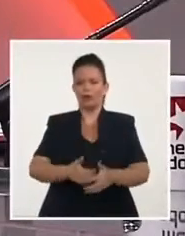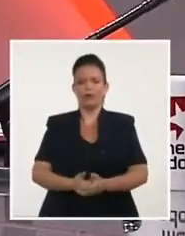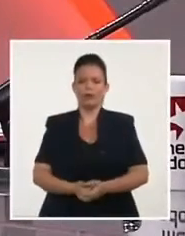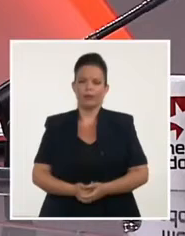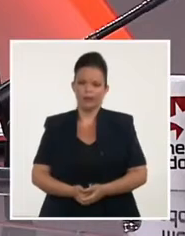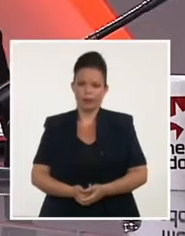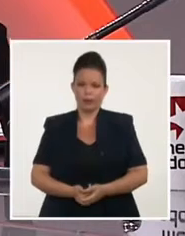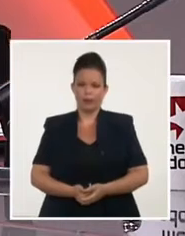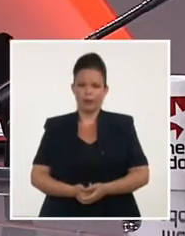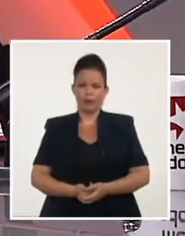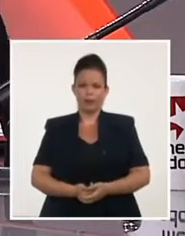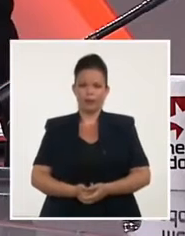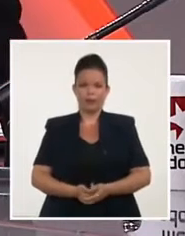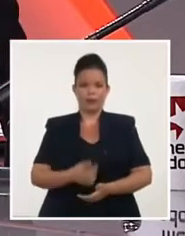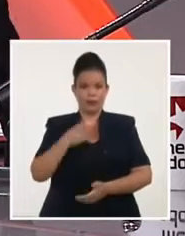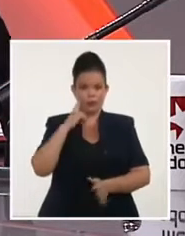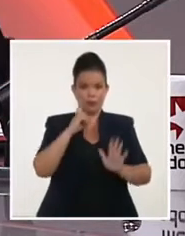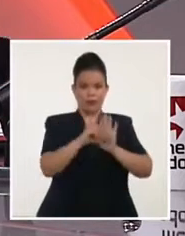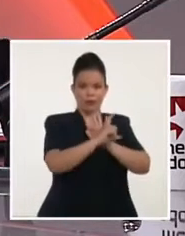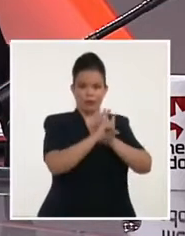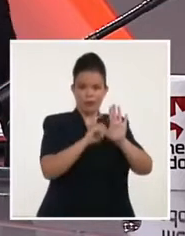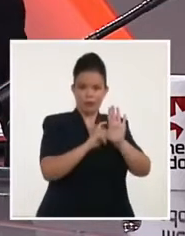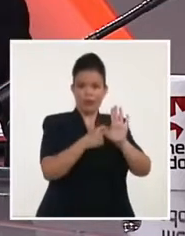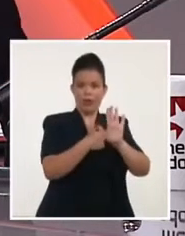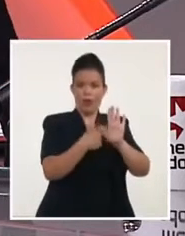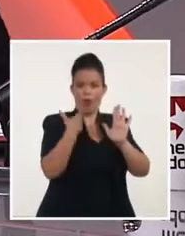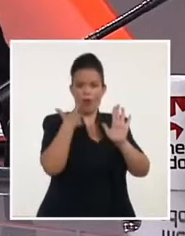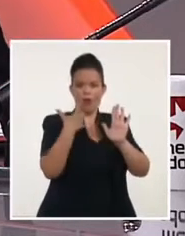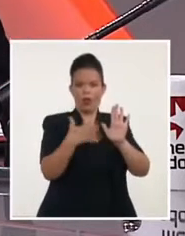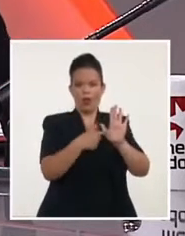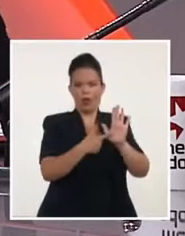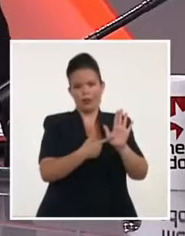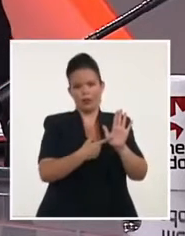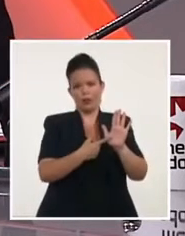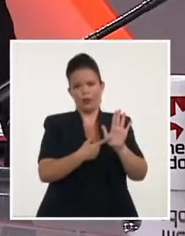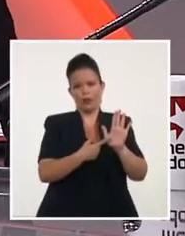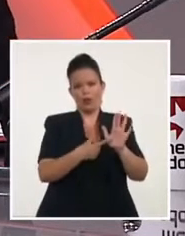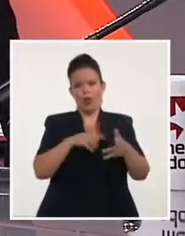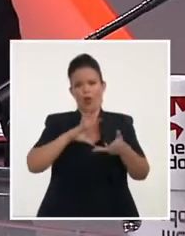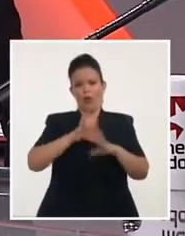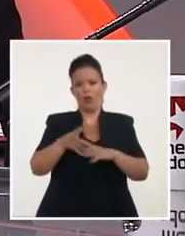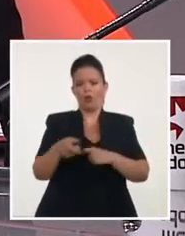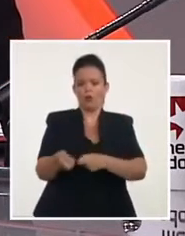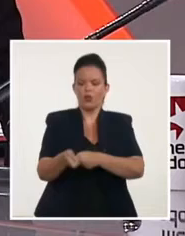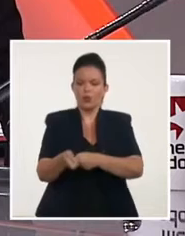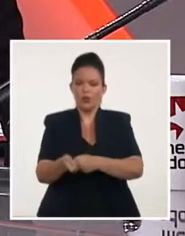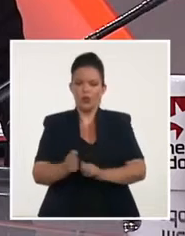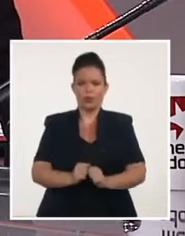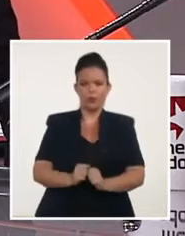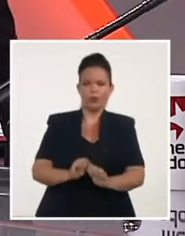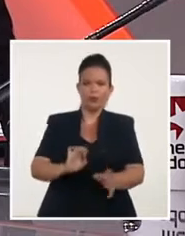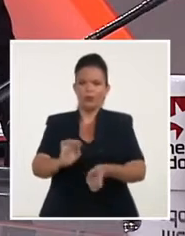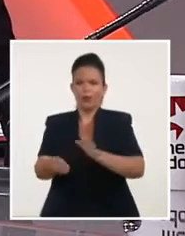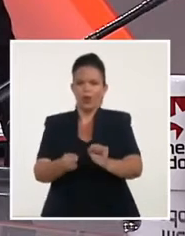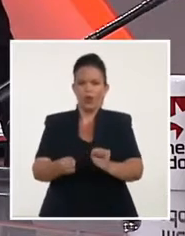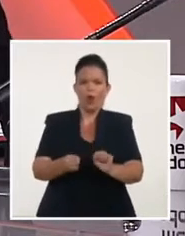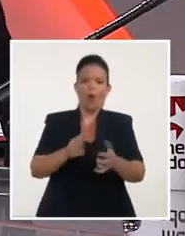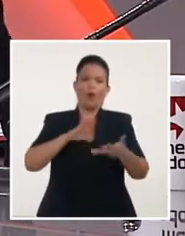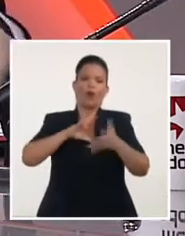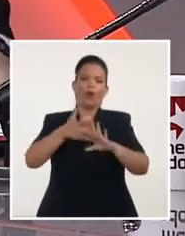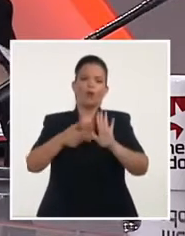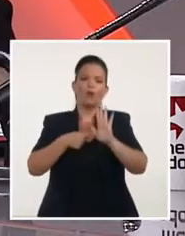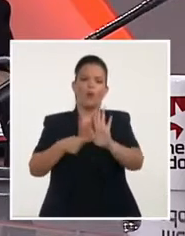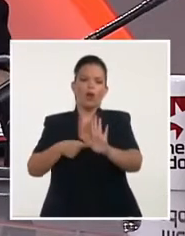Bueno, un elemento central de la estrategia, la subversión, el intento de demostrar que un gobierno es incapaz de gobernar.